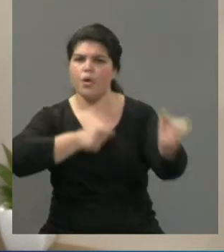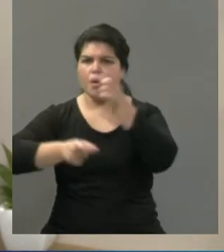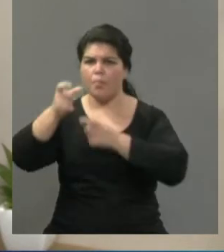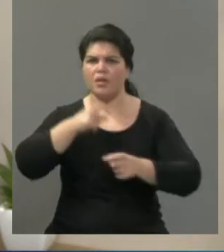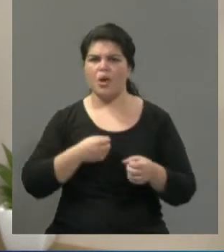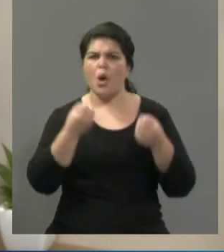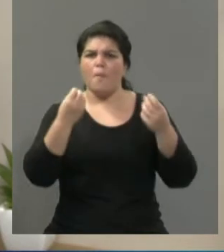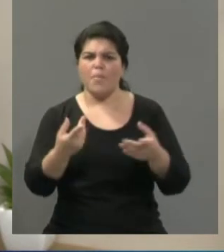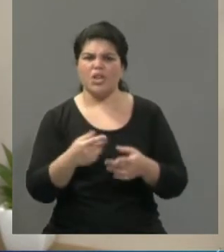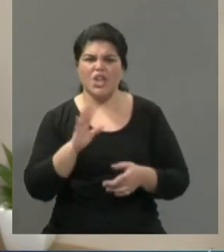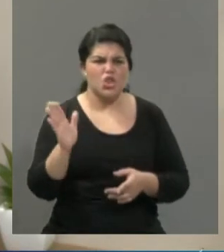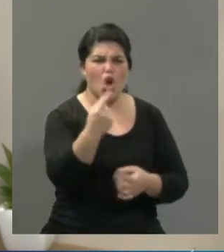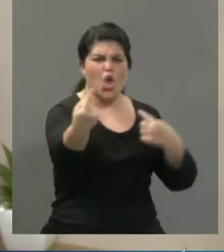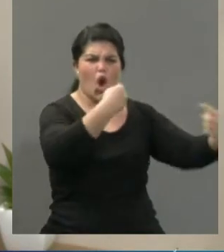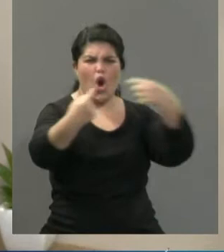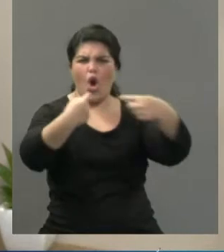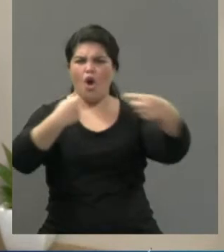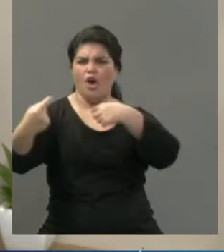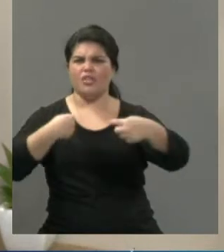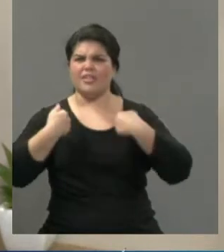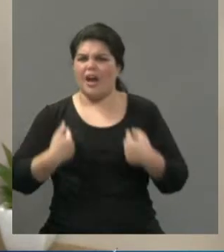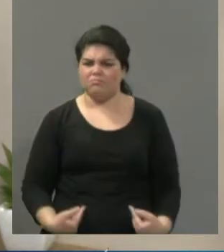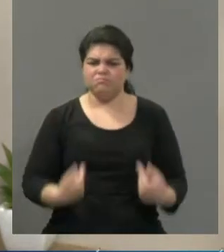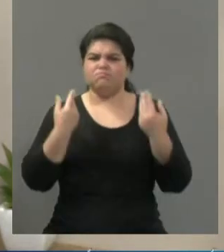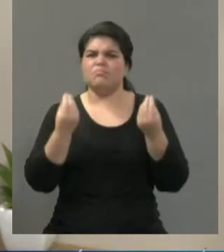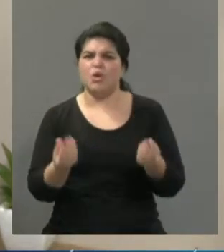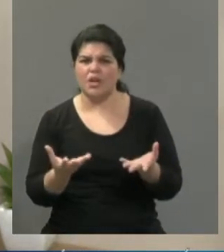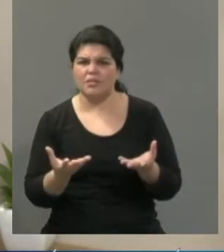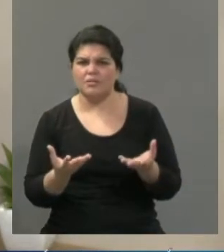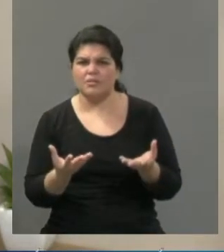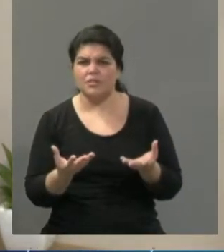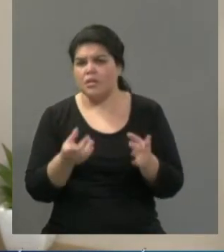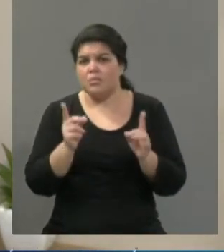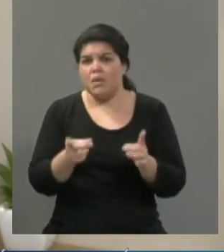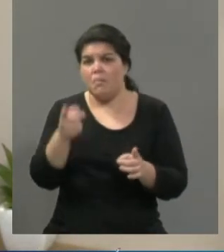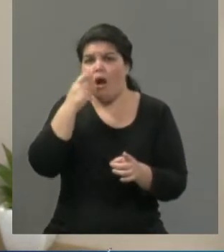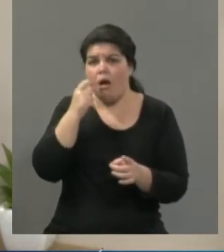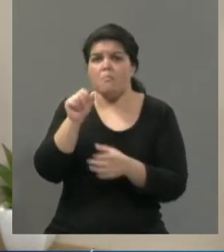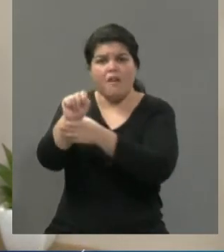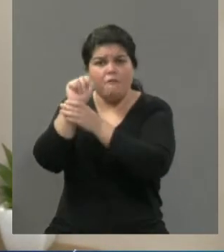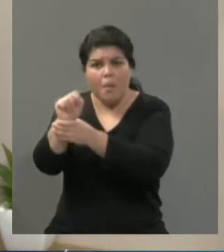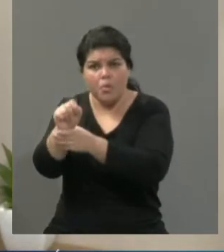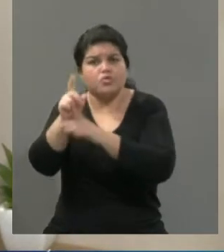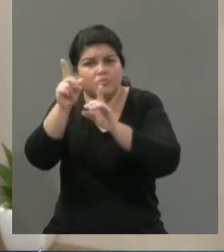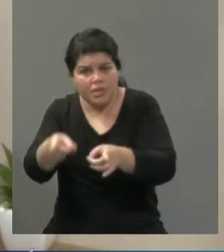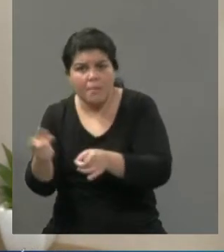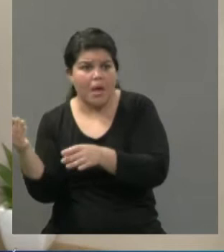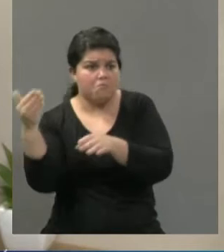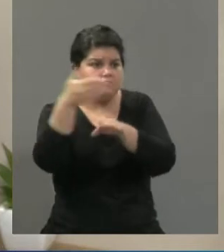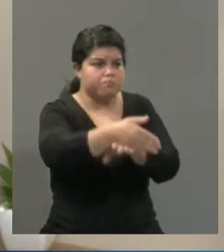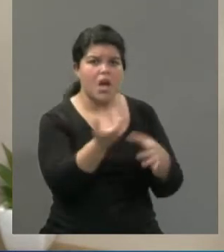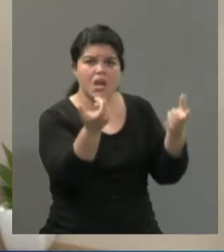su persona cuando en realidad también hubo muchas figuras masculinas o hombres en general que no eran figuras que fueron al lugar? Dijo, y nadie